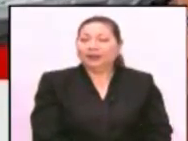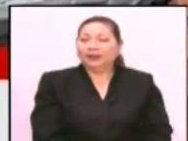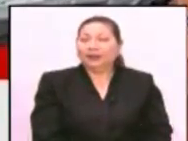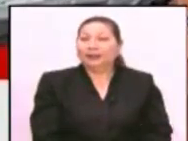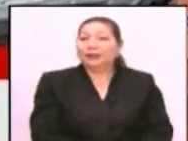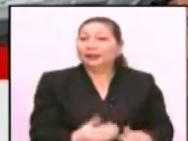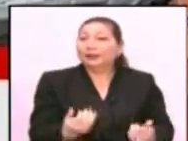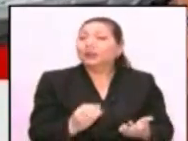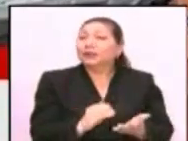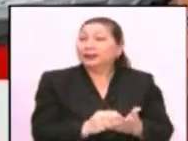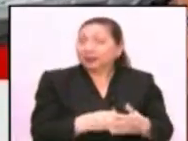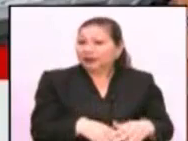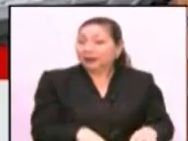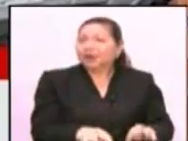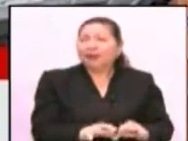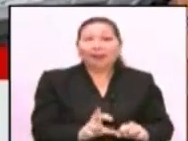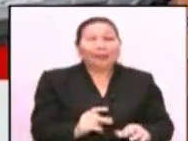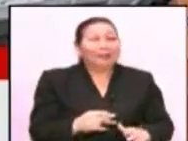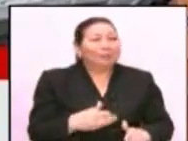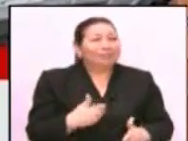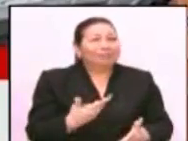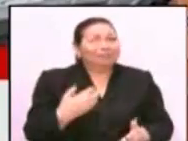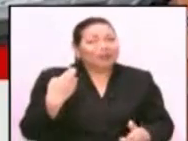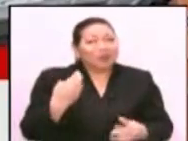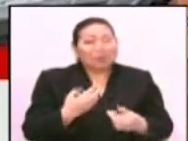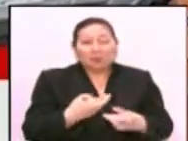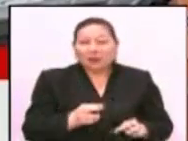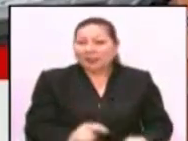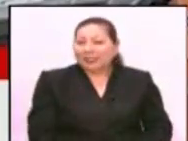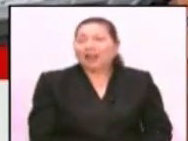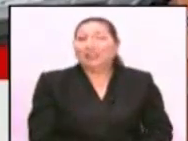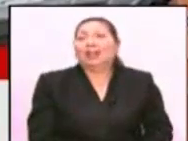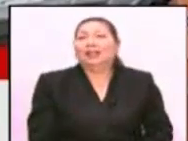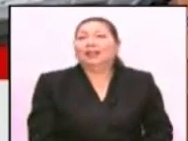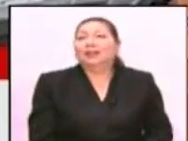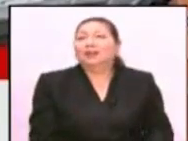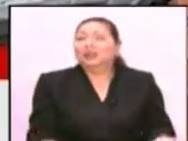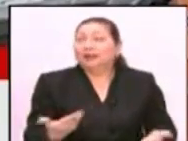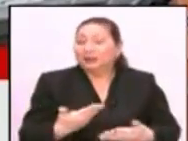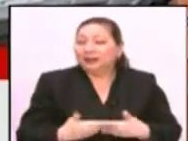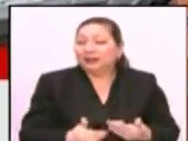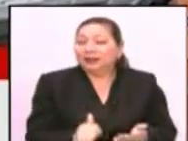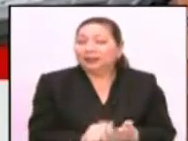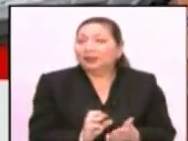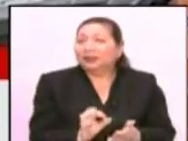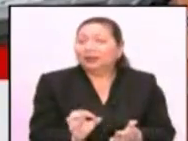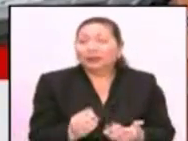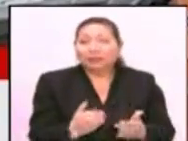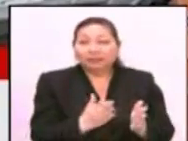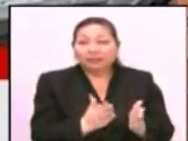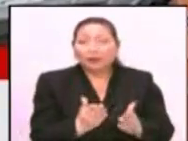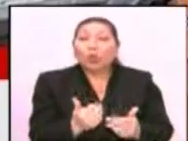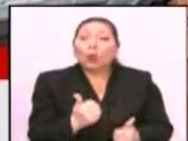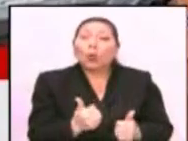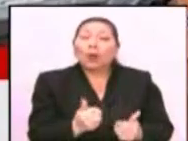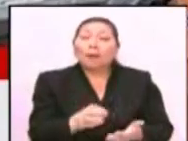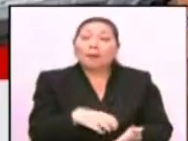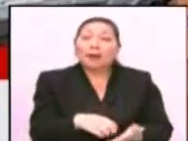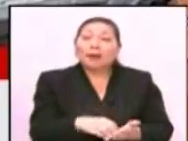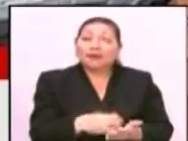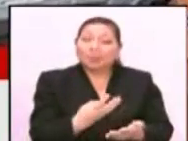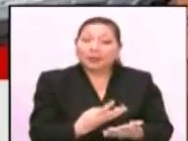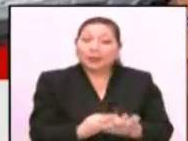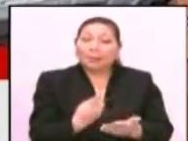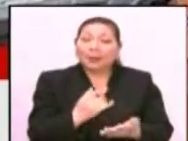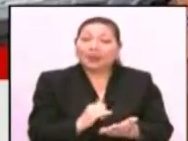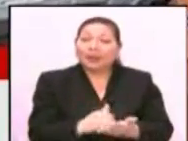Presidente, esto es importante para nosotros. No se puede construir políticas públicas a ciegas o generalizadas si es que no diferenciamos cuál es la población